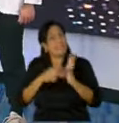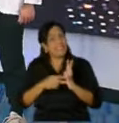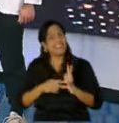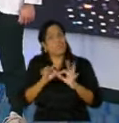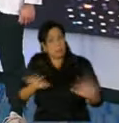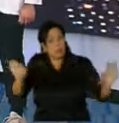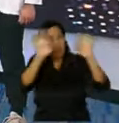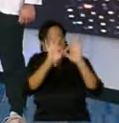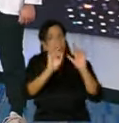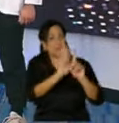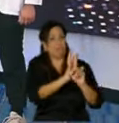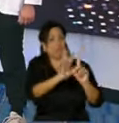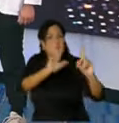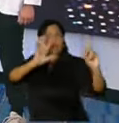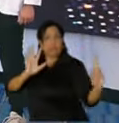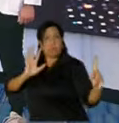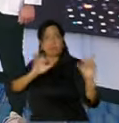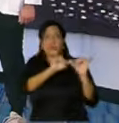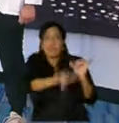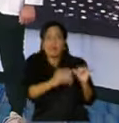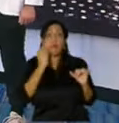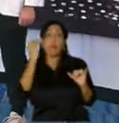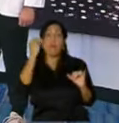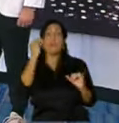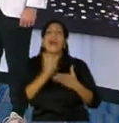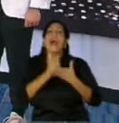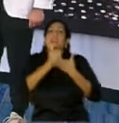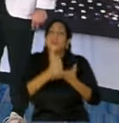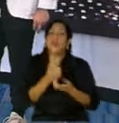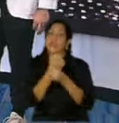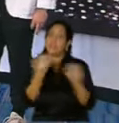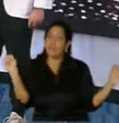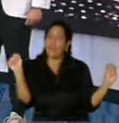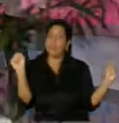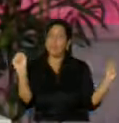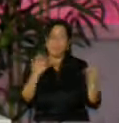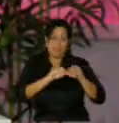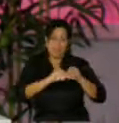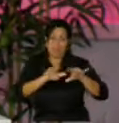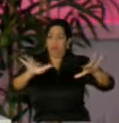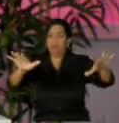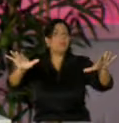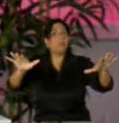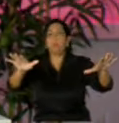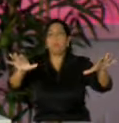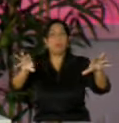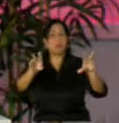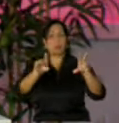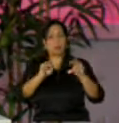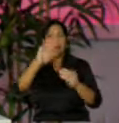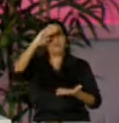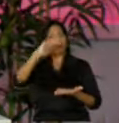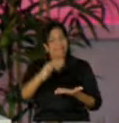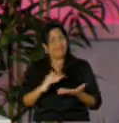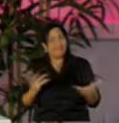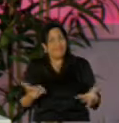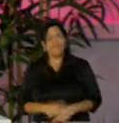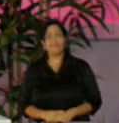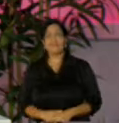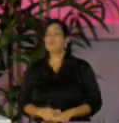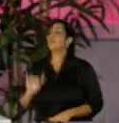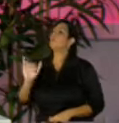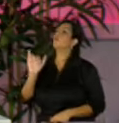sí disminuyen la propagación del virus. Claro, pero pues fíjate, cuando yo menciono que han sido más severos, por otro lado, uno quisiera que Puerto Rico tenga que llegar a